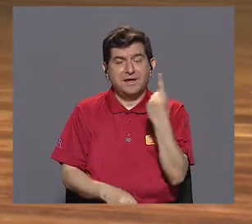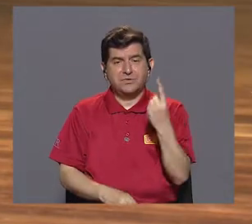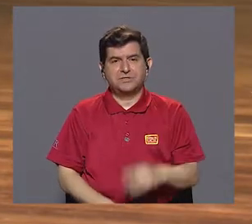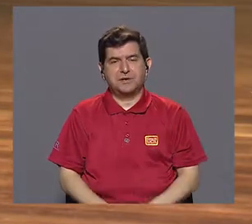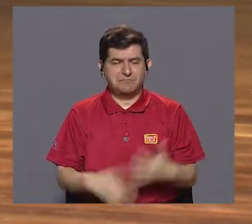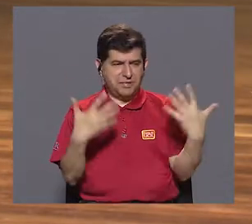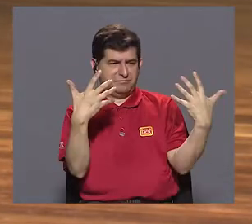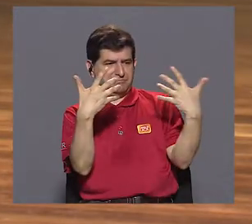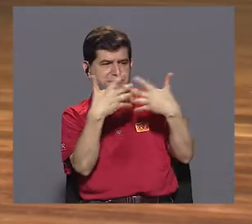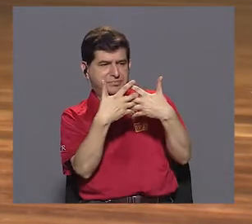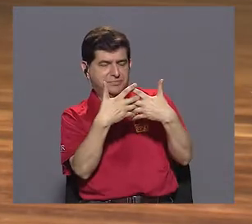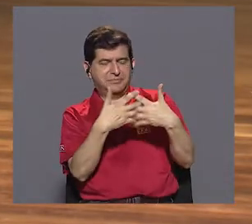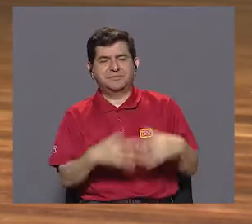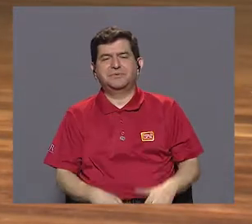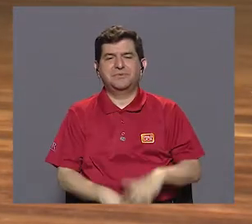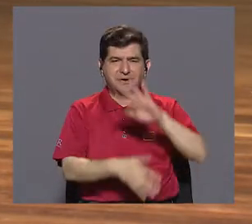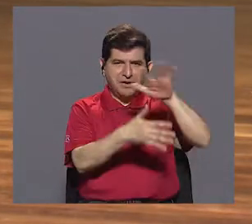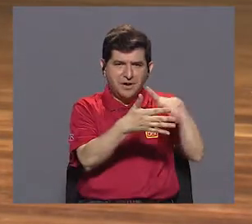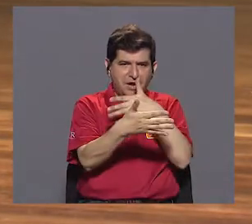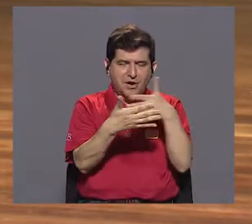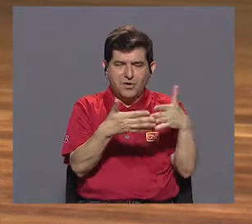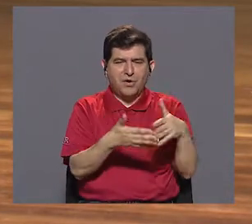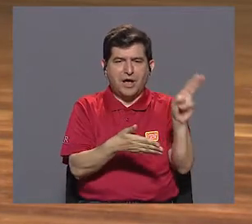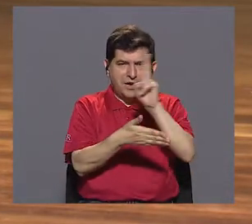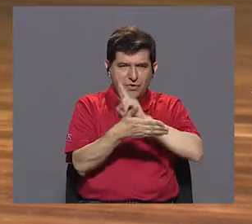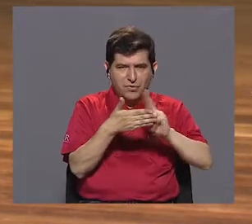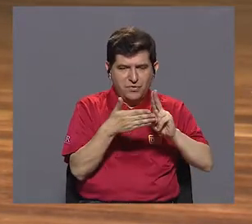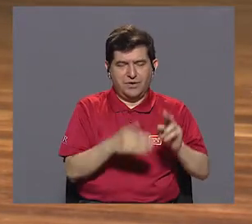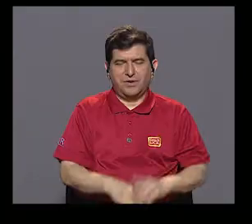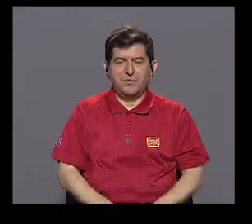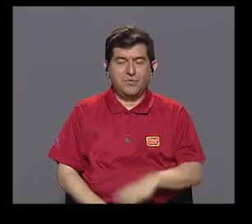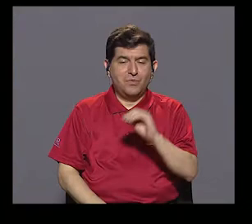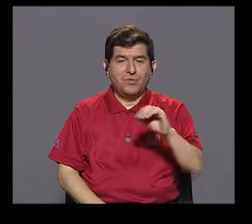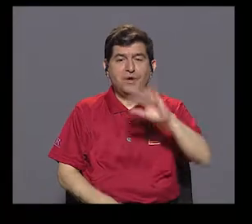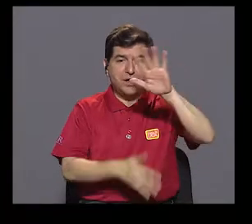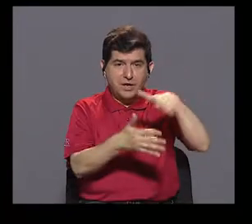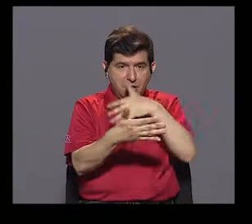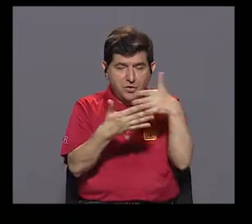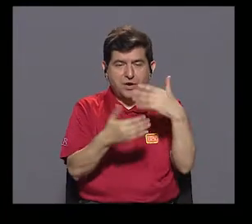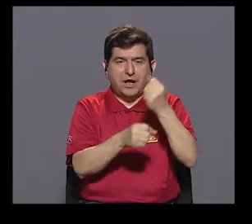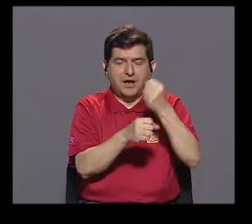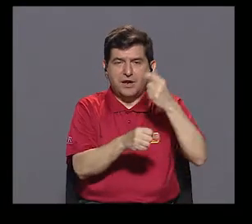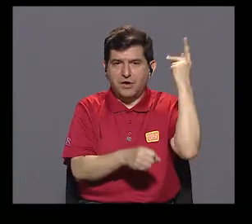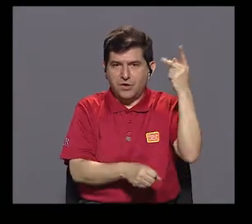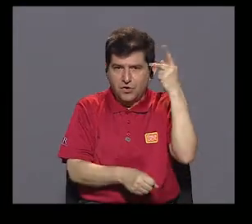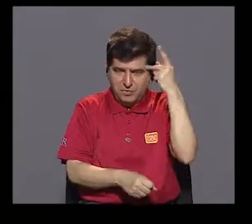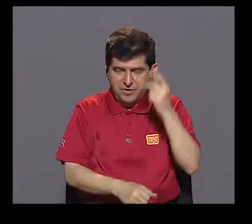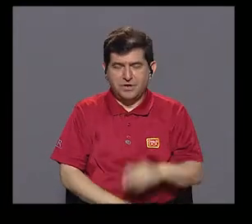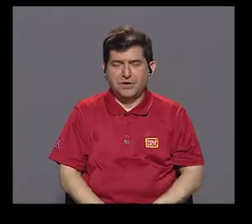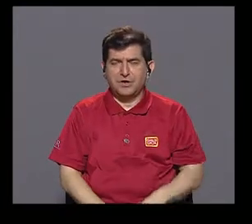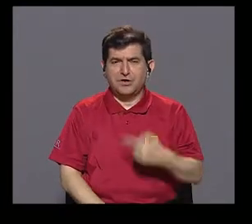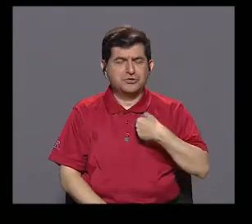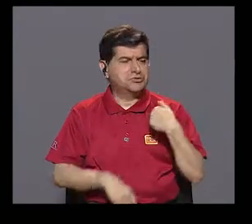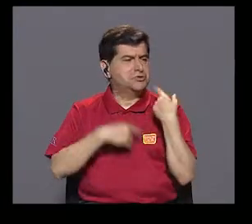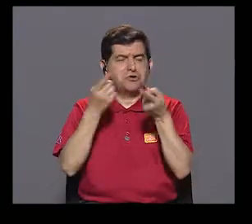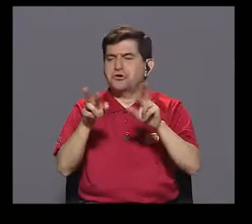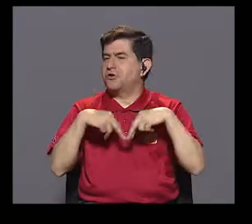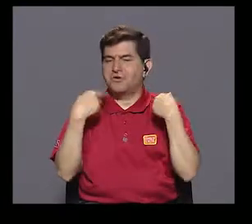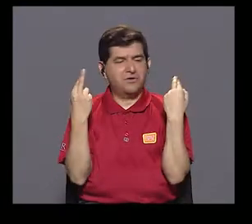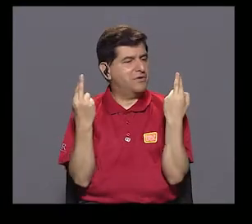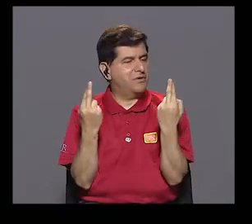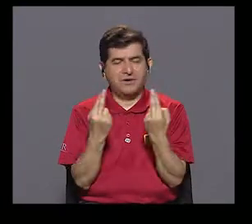acomodé los horarios de la U. Siempre los acomodé. Y los horarios del quehacer político también. Yo no iba a